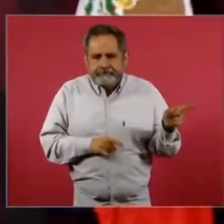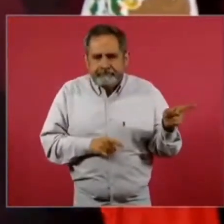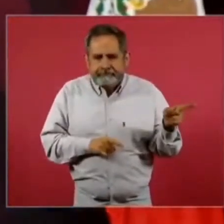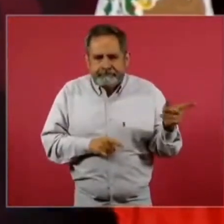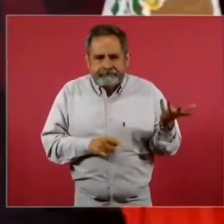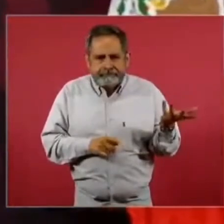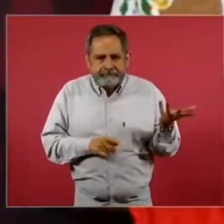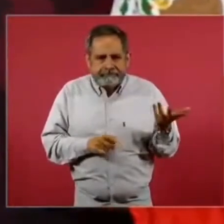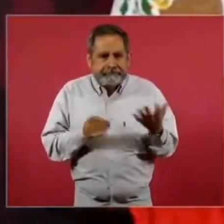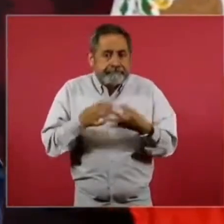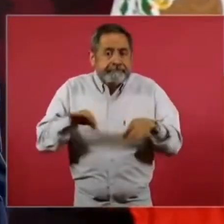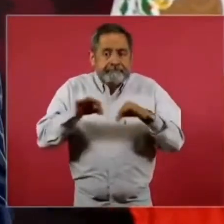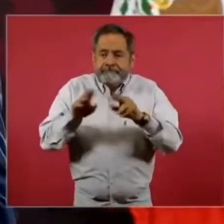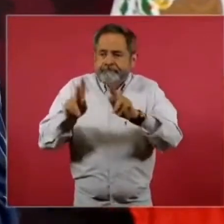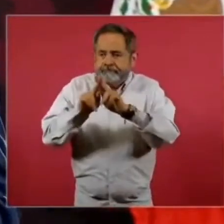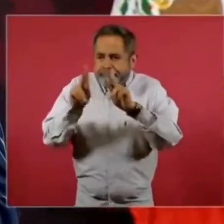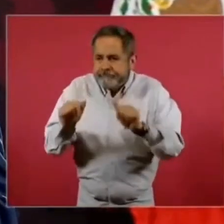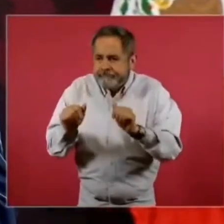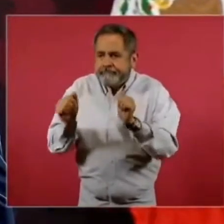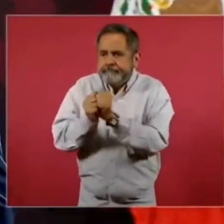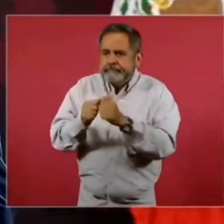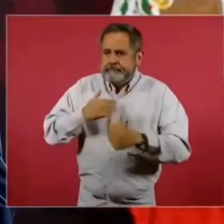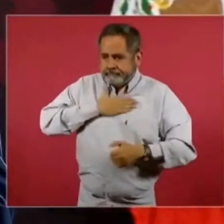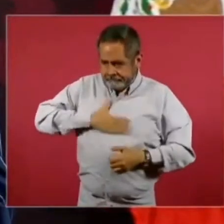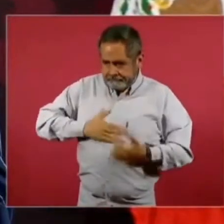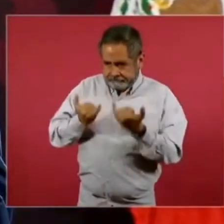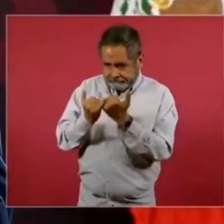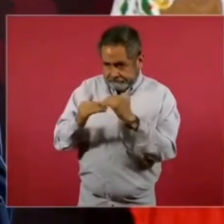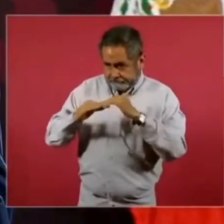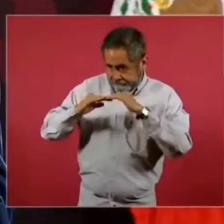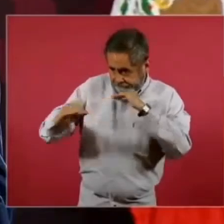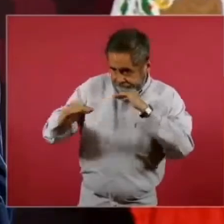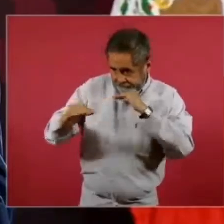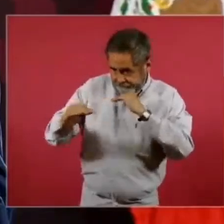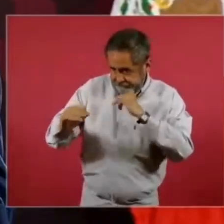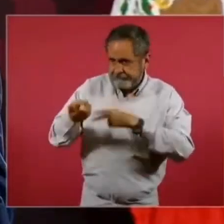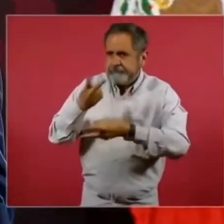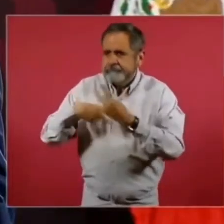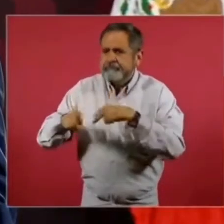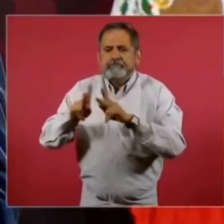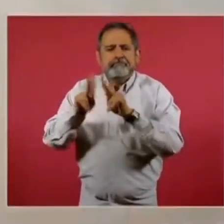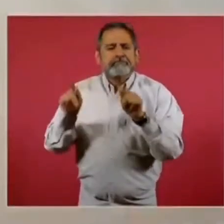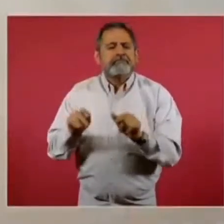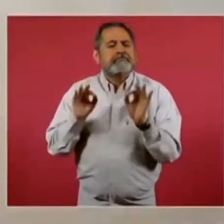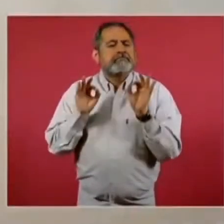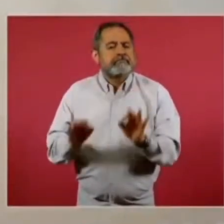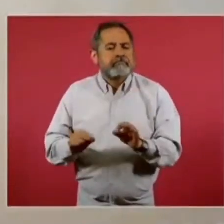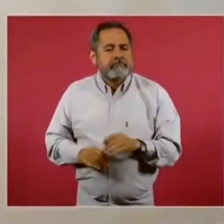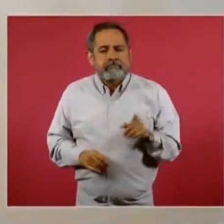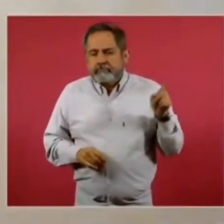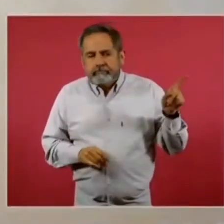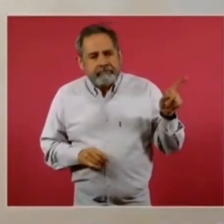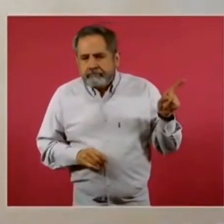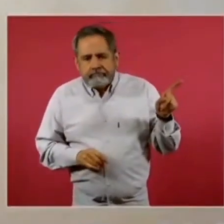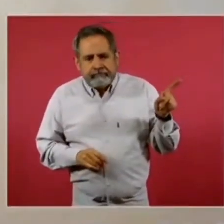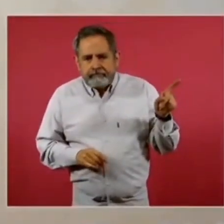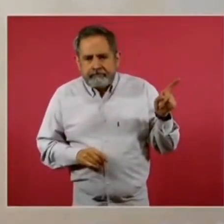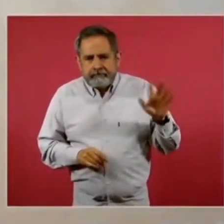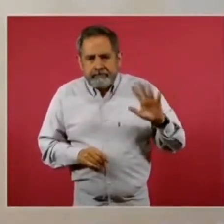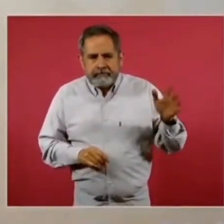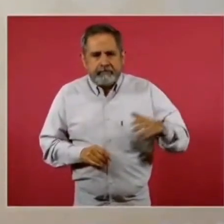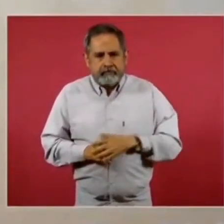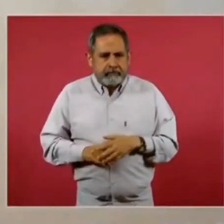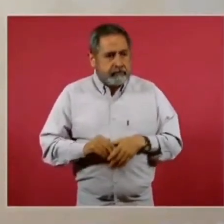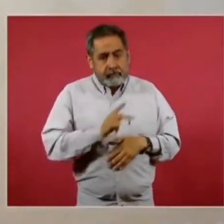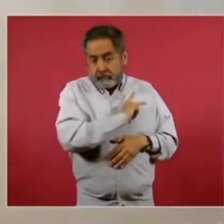paz es fruto de la justicia y ellos no estoy hablando de